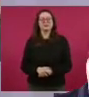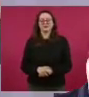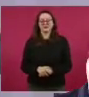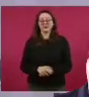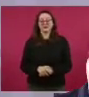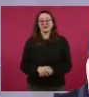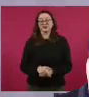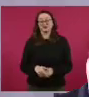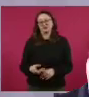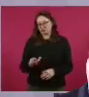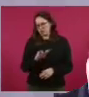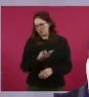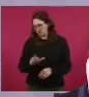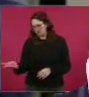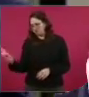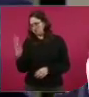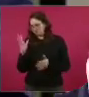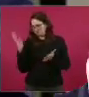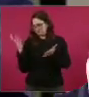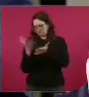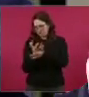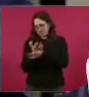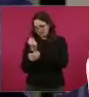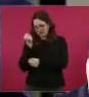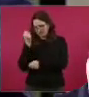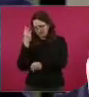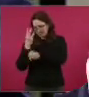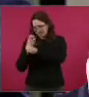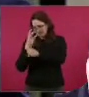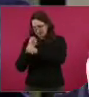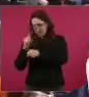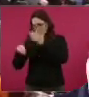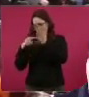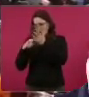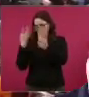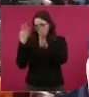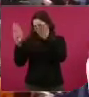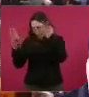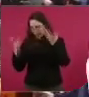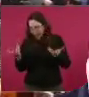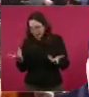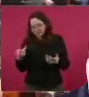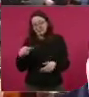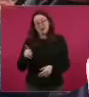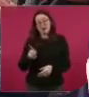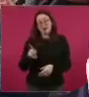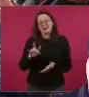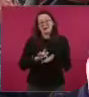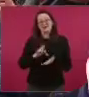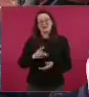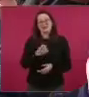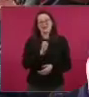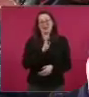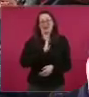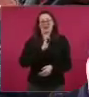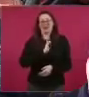el entrenador, el manager, Benjamín Gil, que está aquí, de primera.